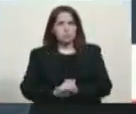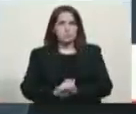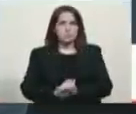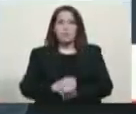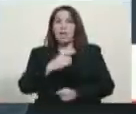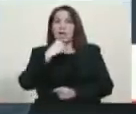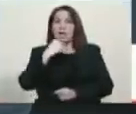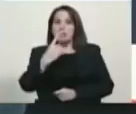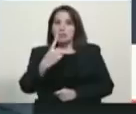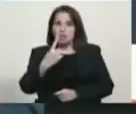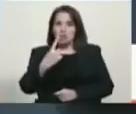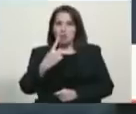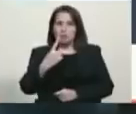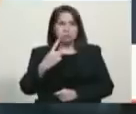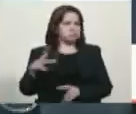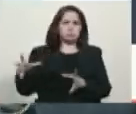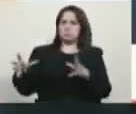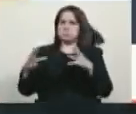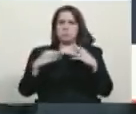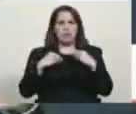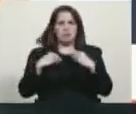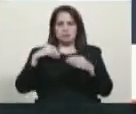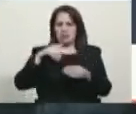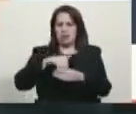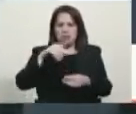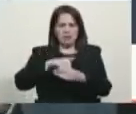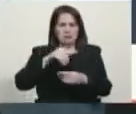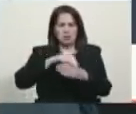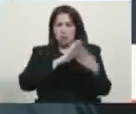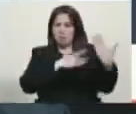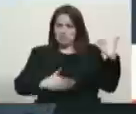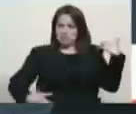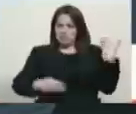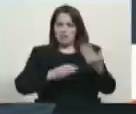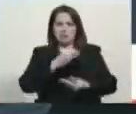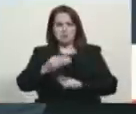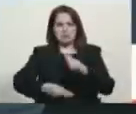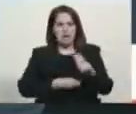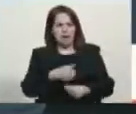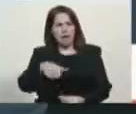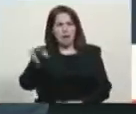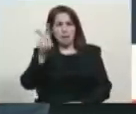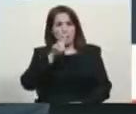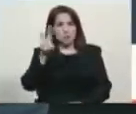dijo que no reconocería ninguna elección presidencial que se hiciera en Venezuela.